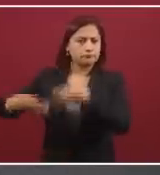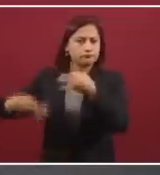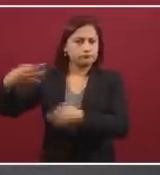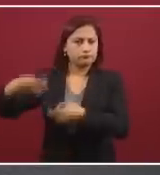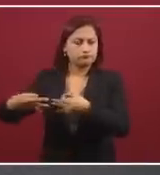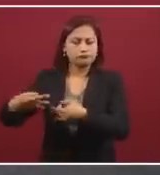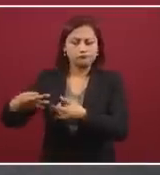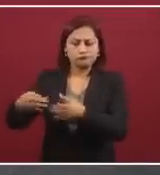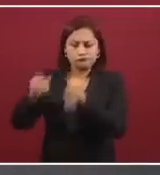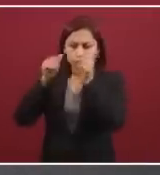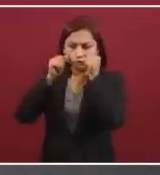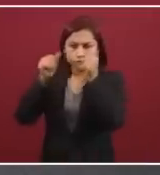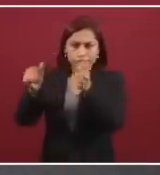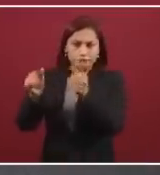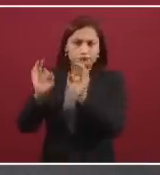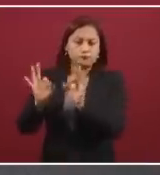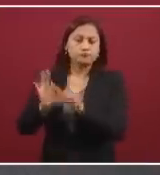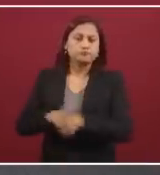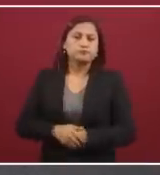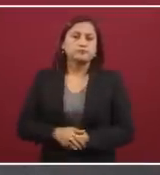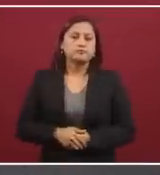y nosotros